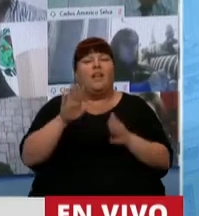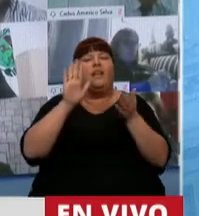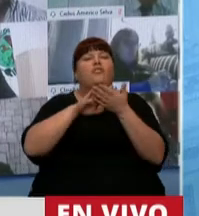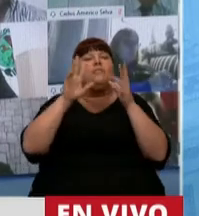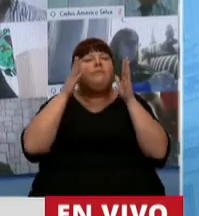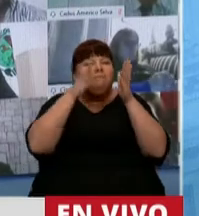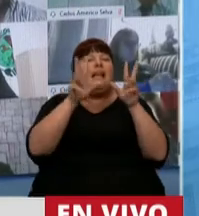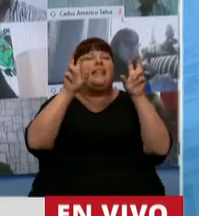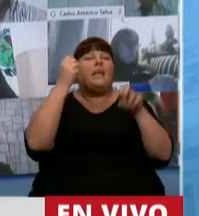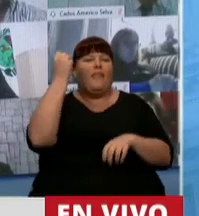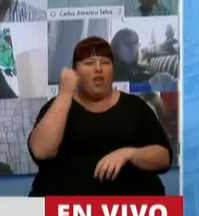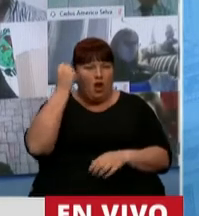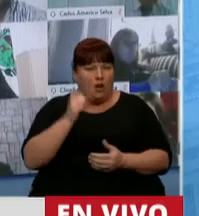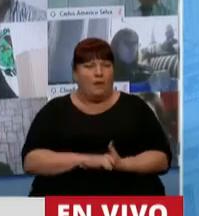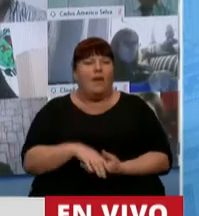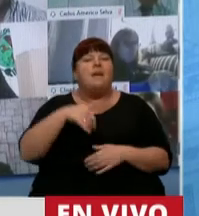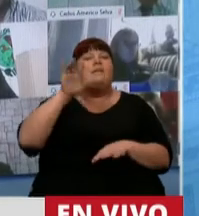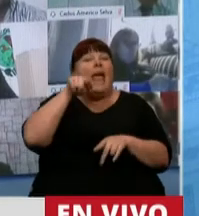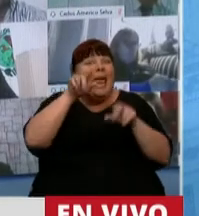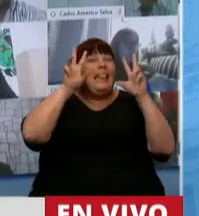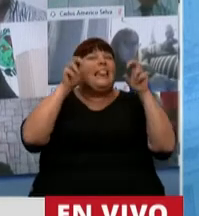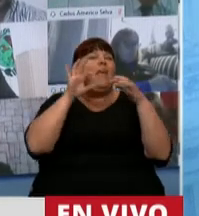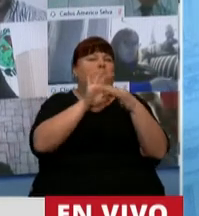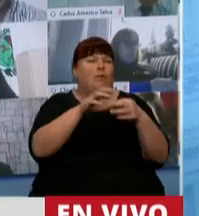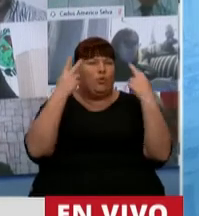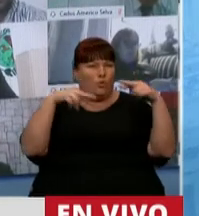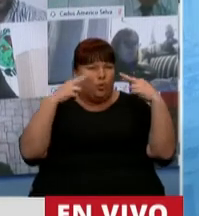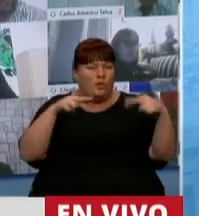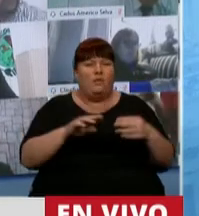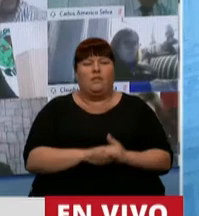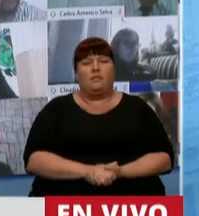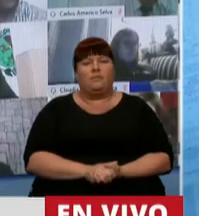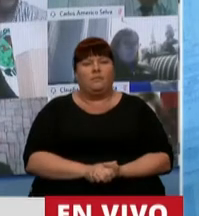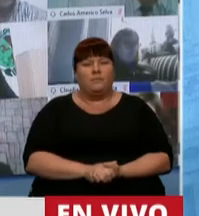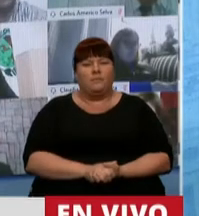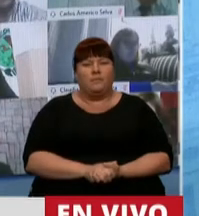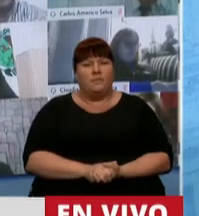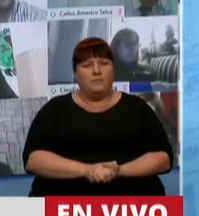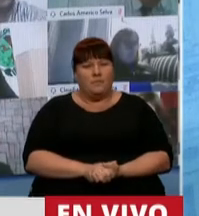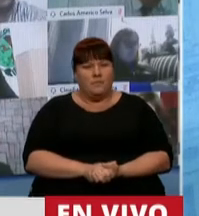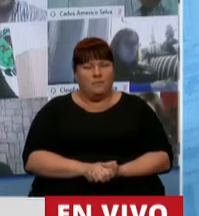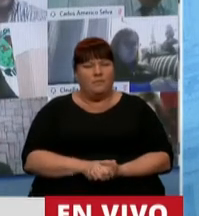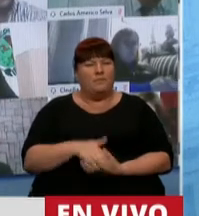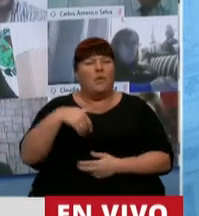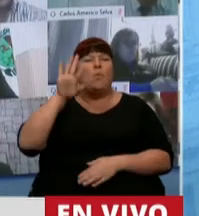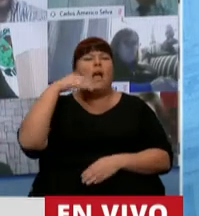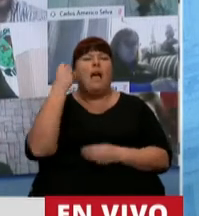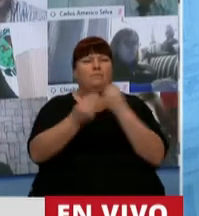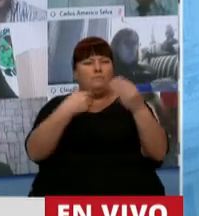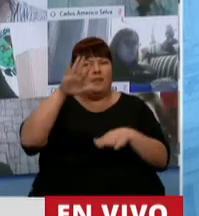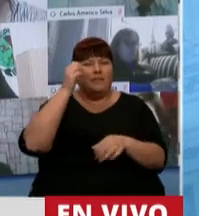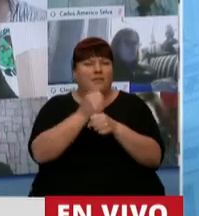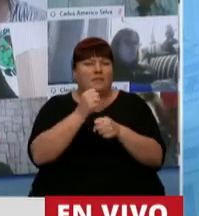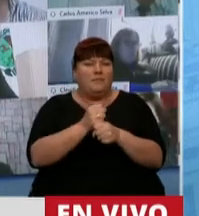económica, en este caso la turística, que representa una gran fuente de generación de empleo y de